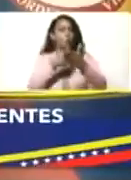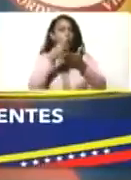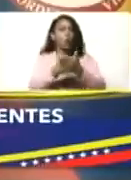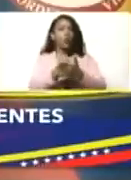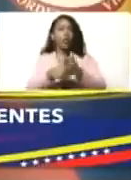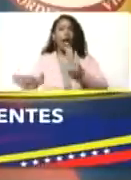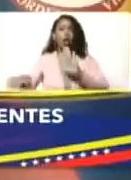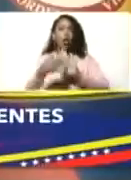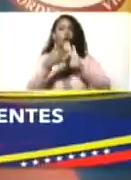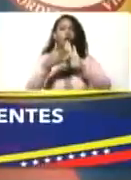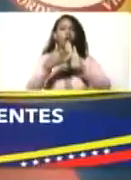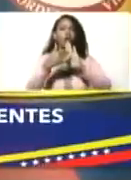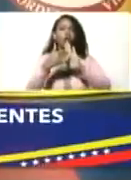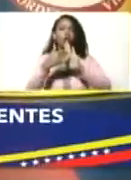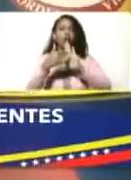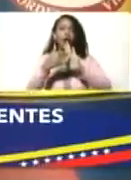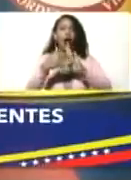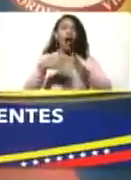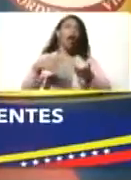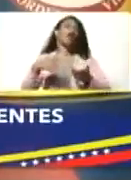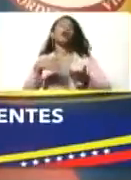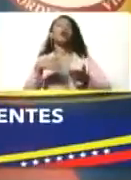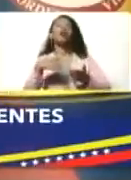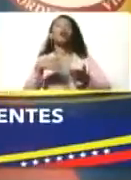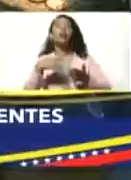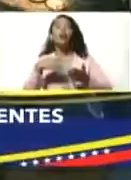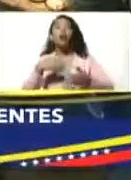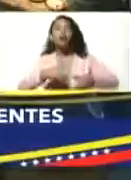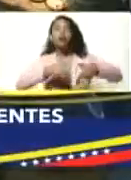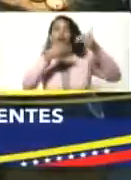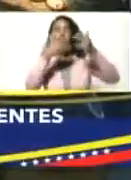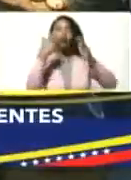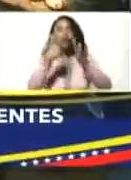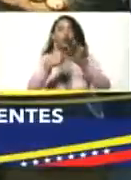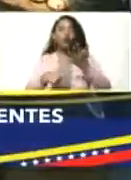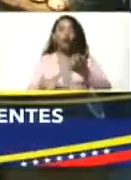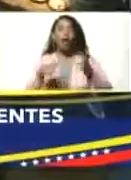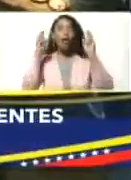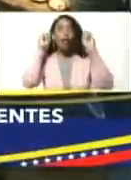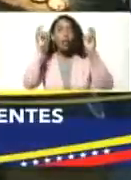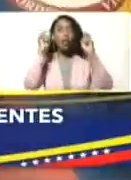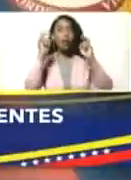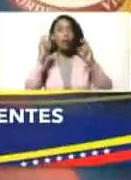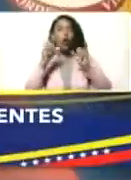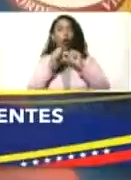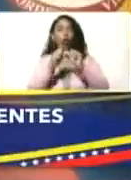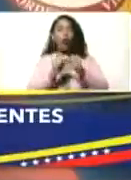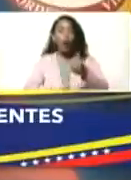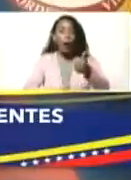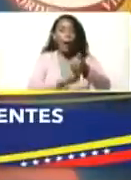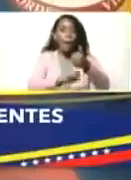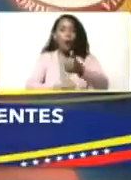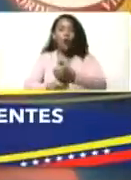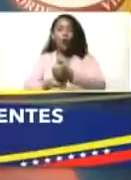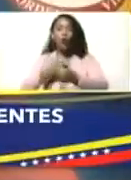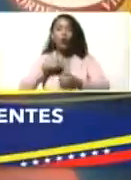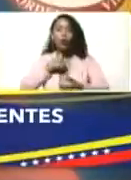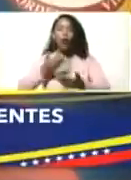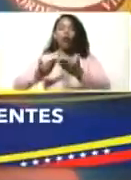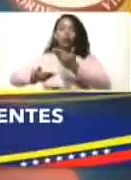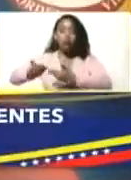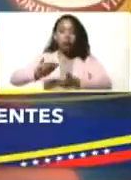narcotráfico, bueno, y en materia de seguir fortaleciendo nuestras relaciones